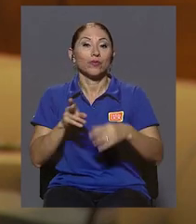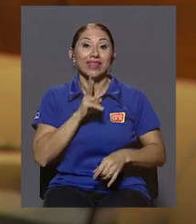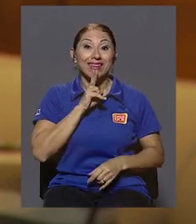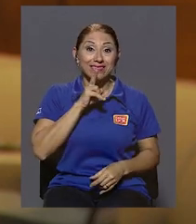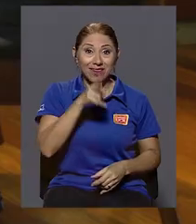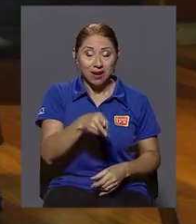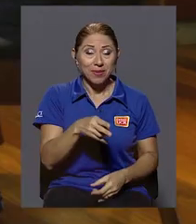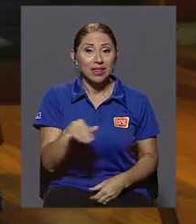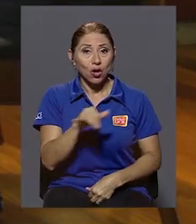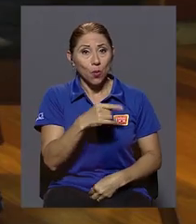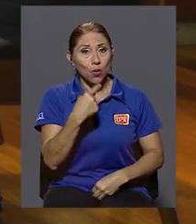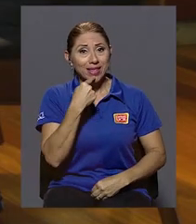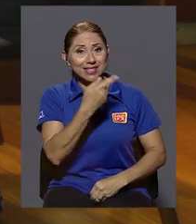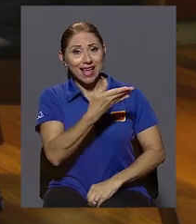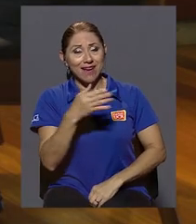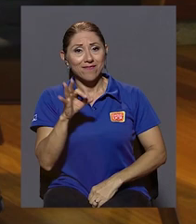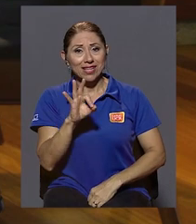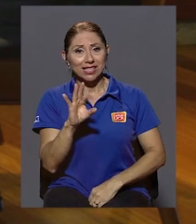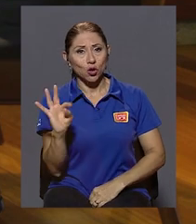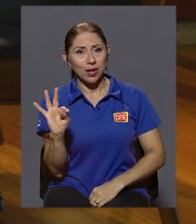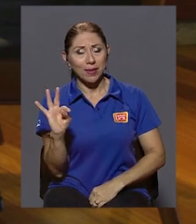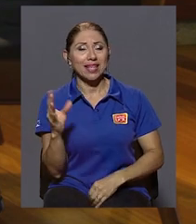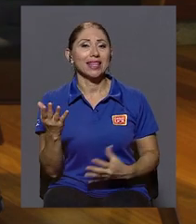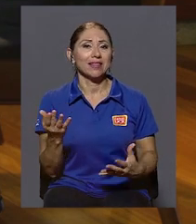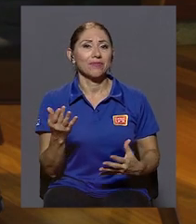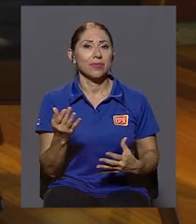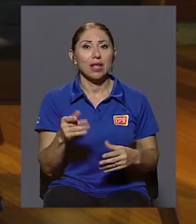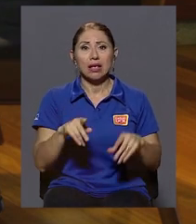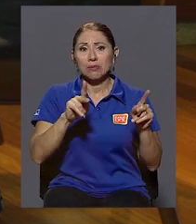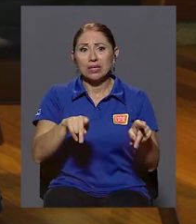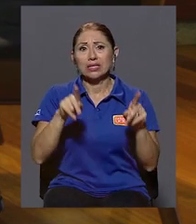Realmente la convocatoria, como lo decía Francisco Tamarit, fue